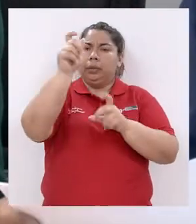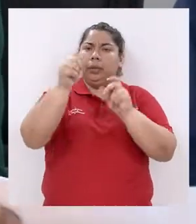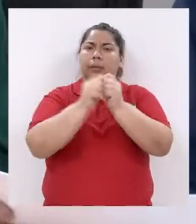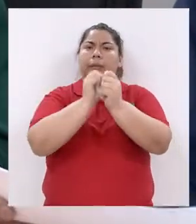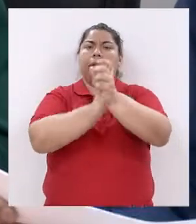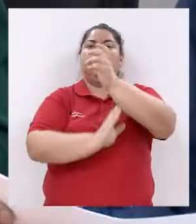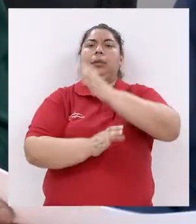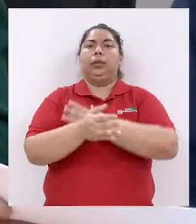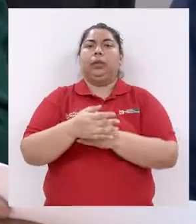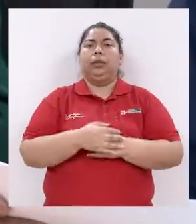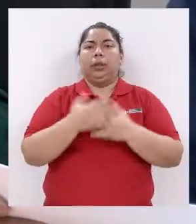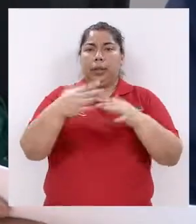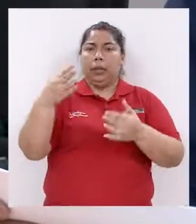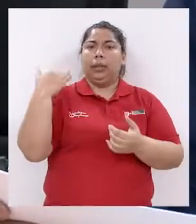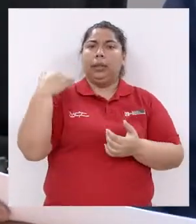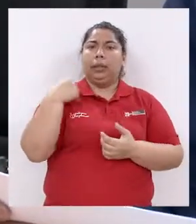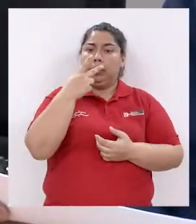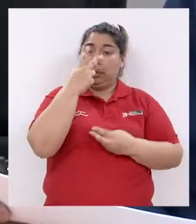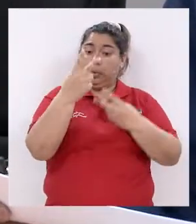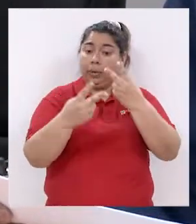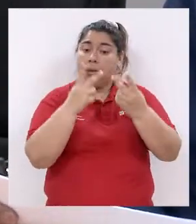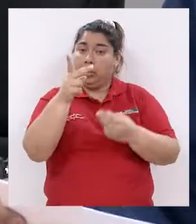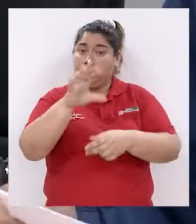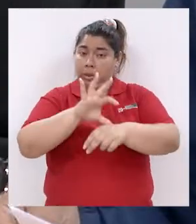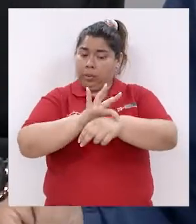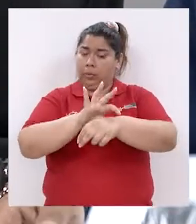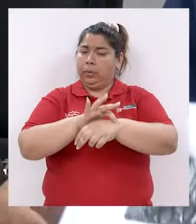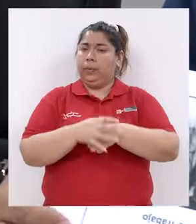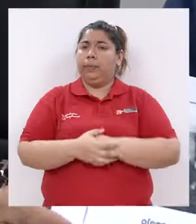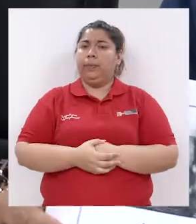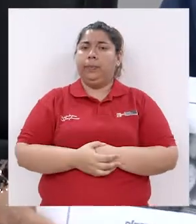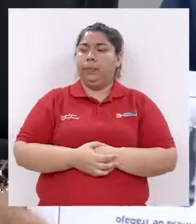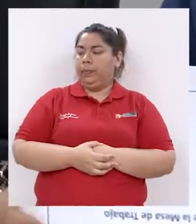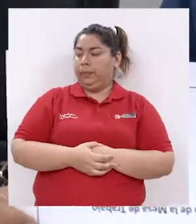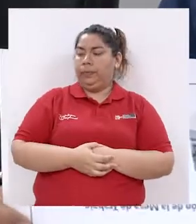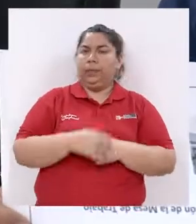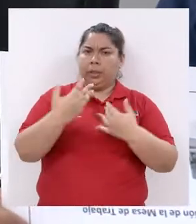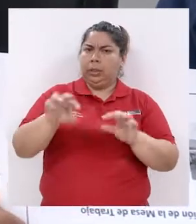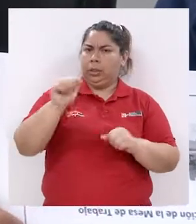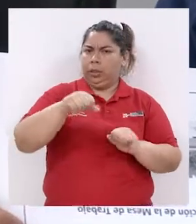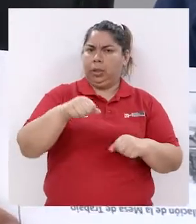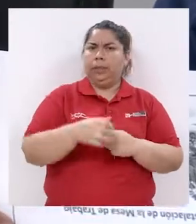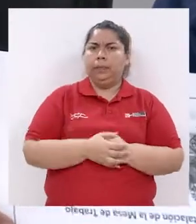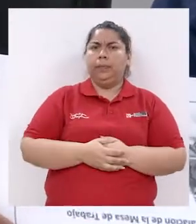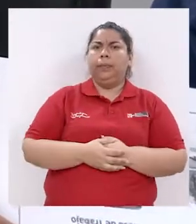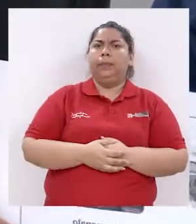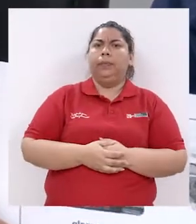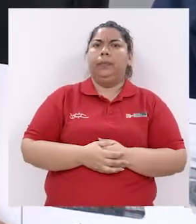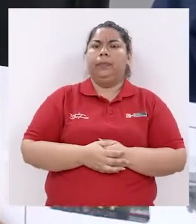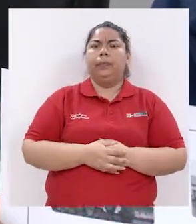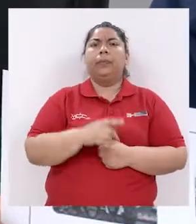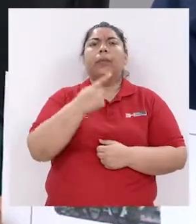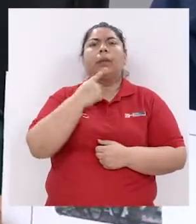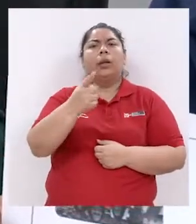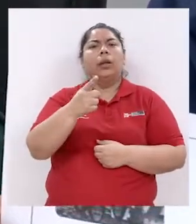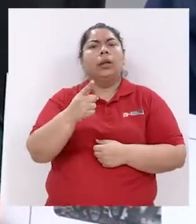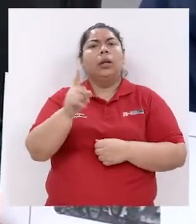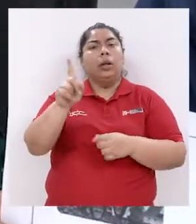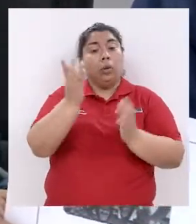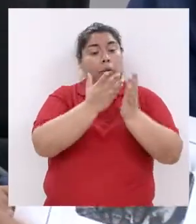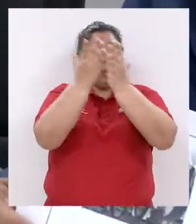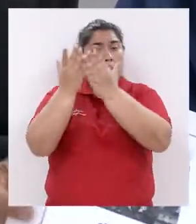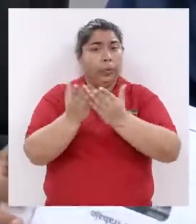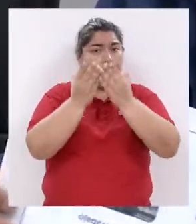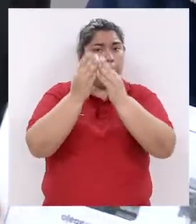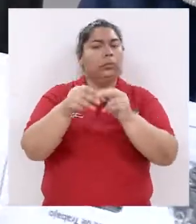con Discapacidad, tendrá algo que ver con el sector salud? De cajón, ¿no es cierto? ¿Tendrá algo que ver con